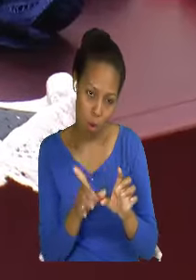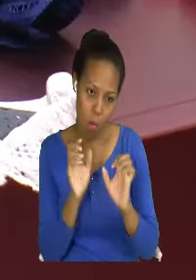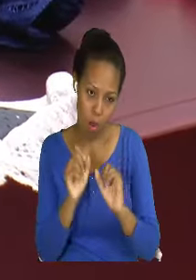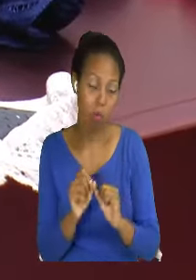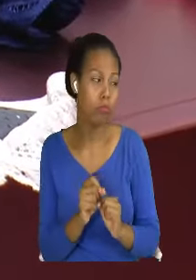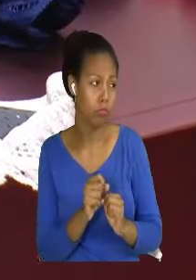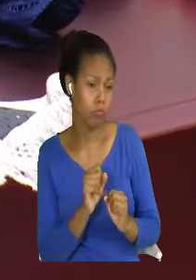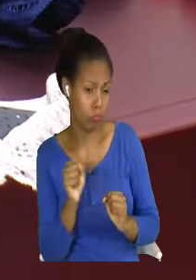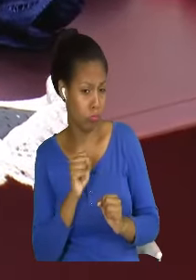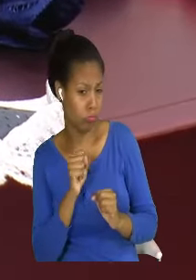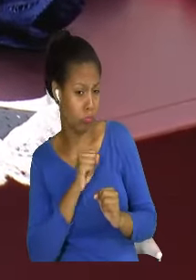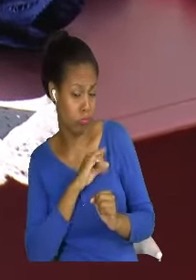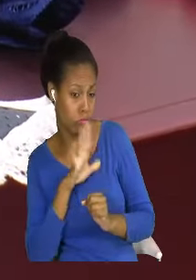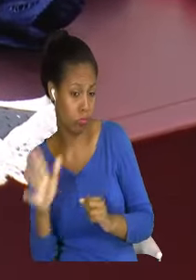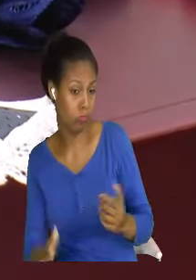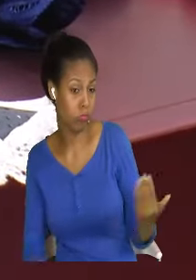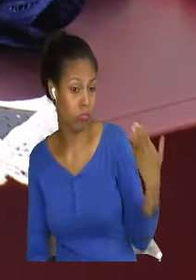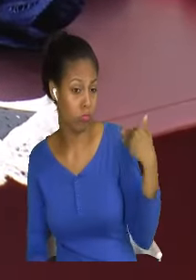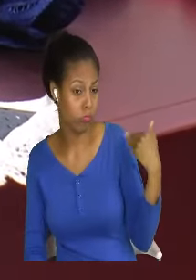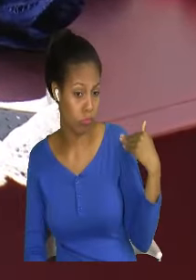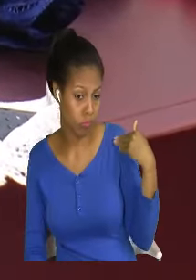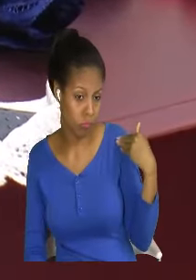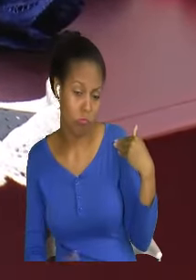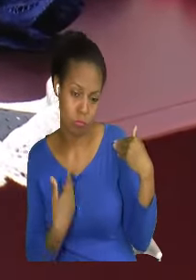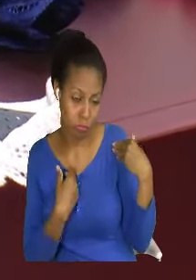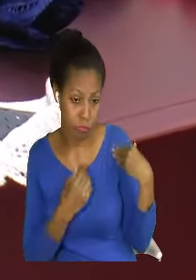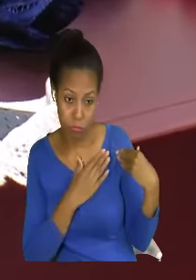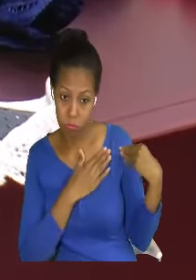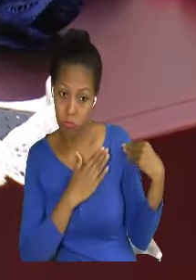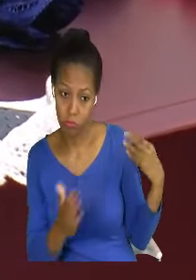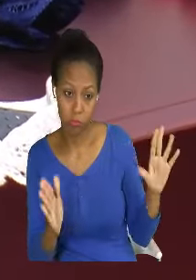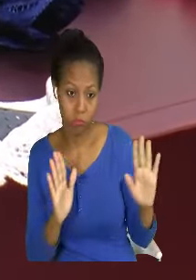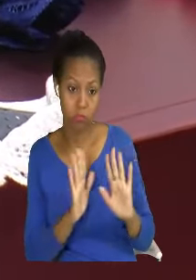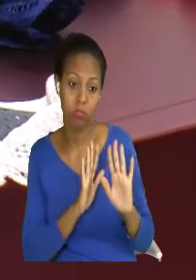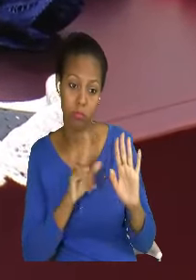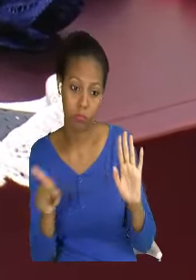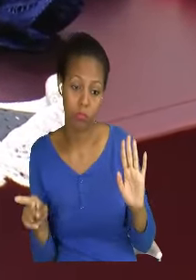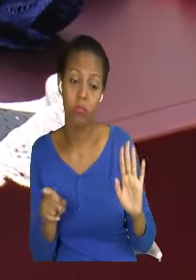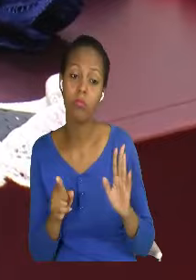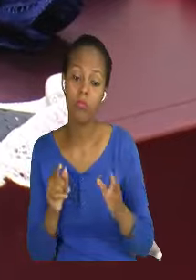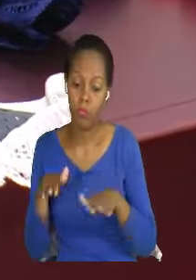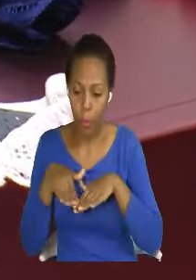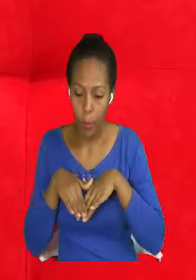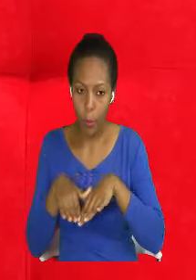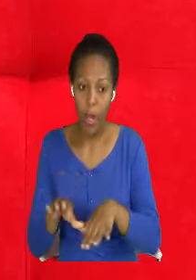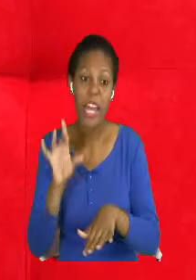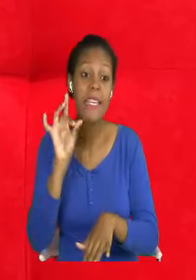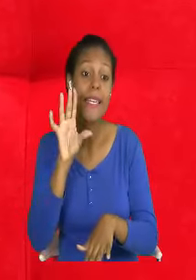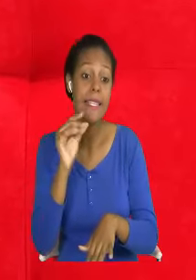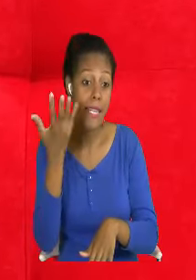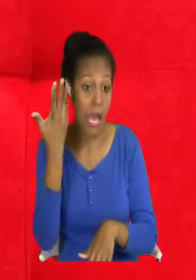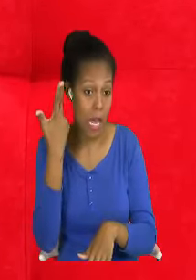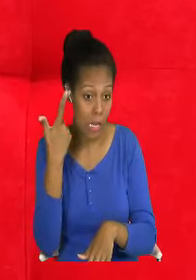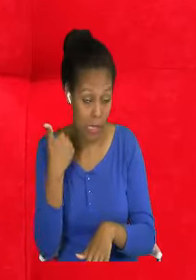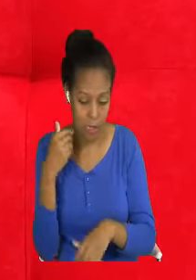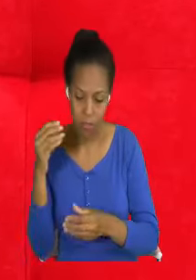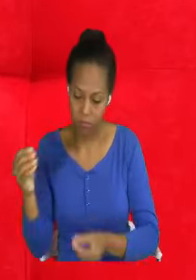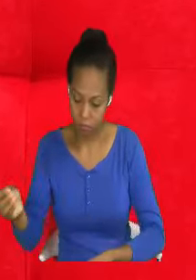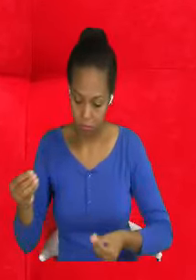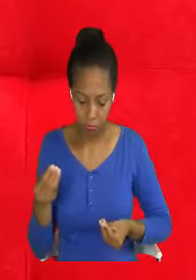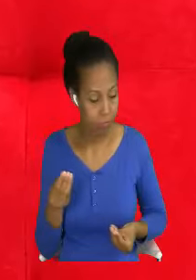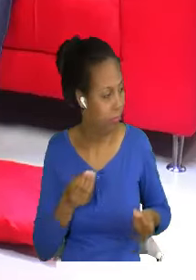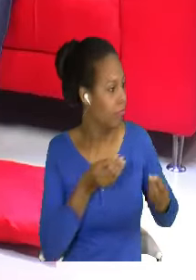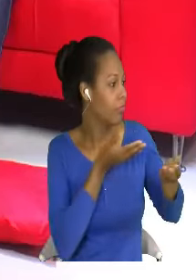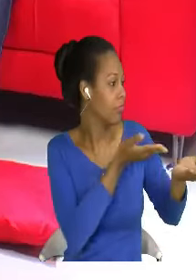Tú me dices la talla, yo voy, te tomo las medidas y te lo mando a hacer. A los 15 días llega y te lo entrego. ¿Y cuáles son las páginas donde